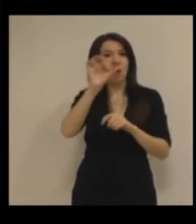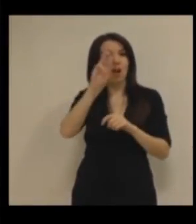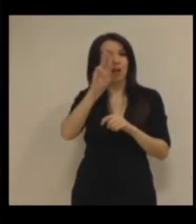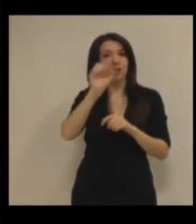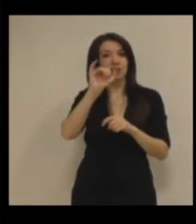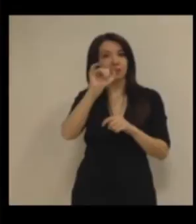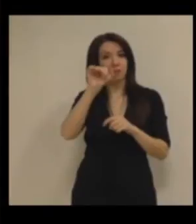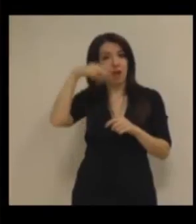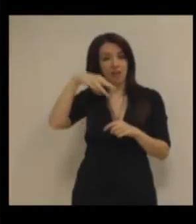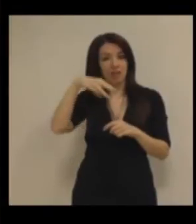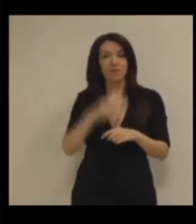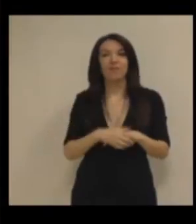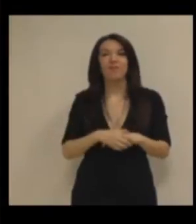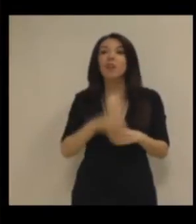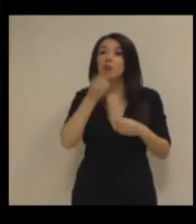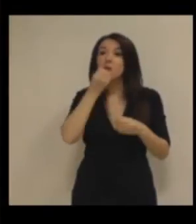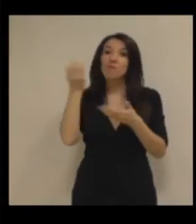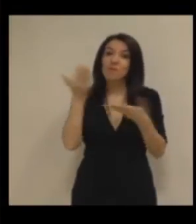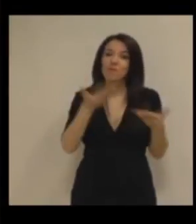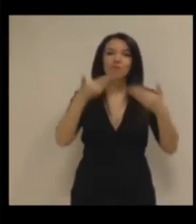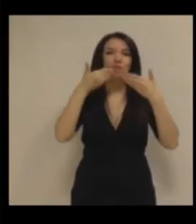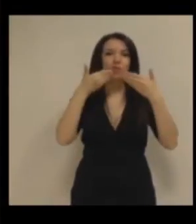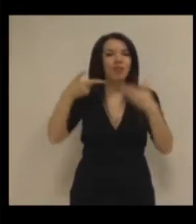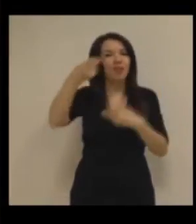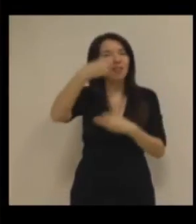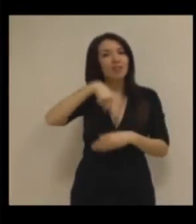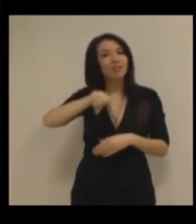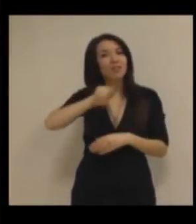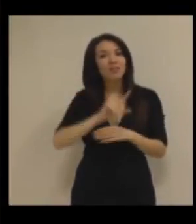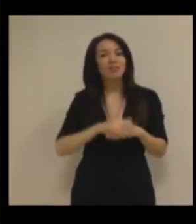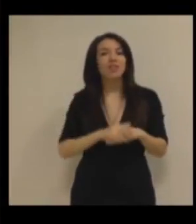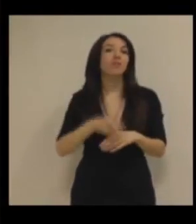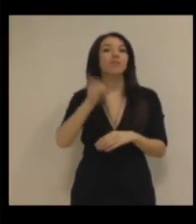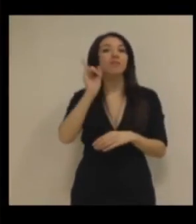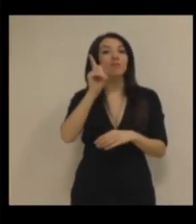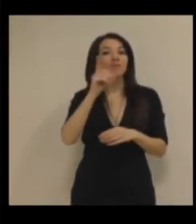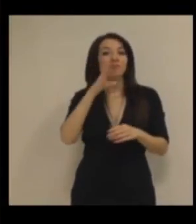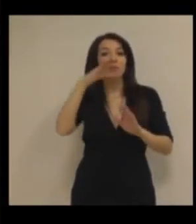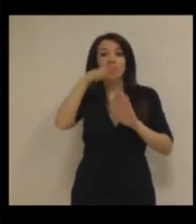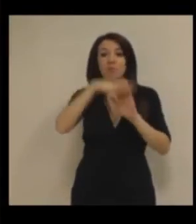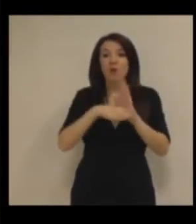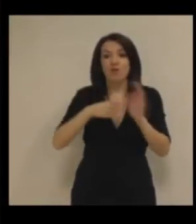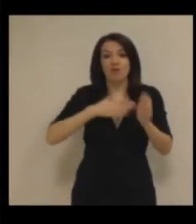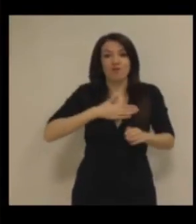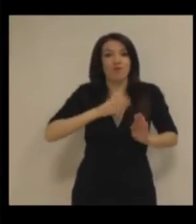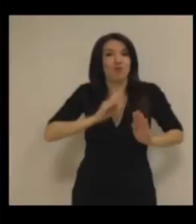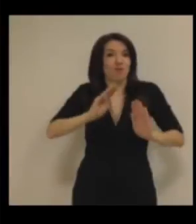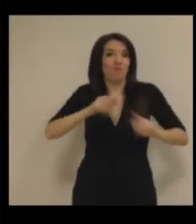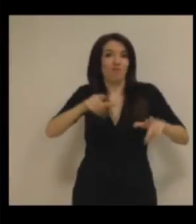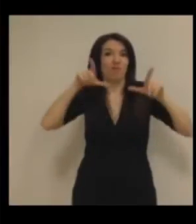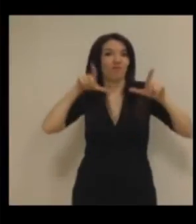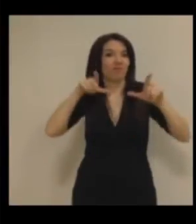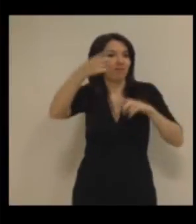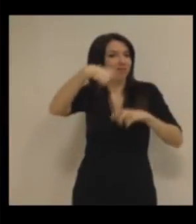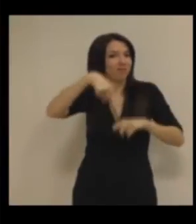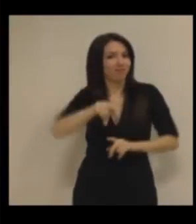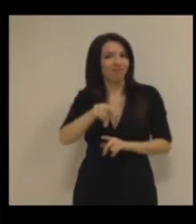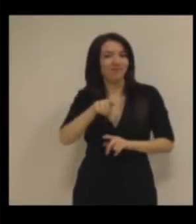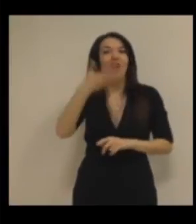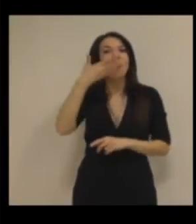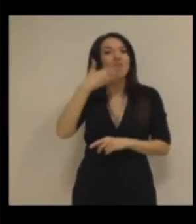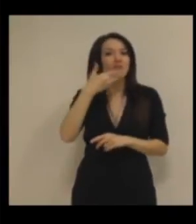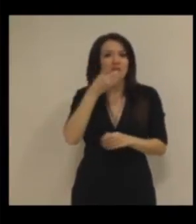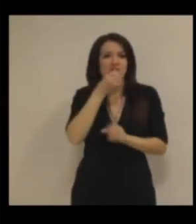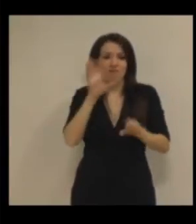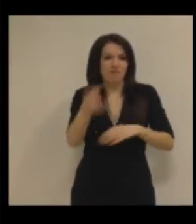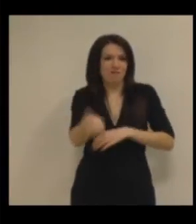Bienvenidos, muchas gracias a todos. Simplemente, como el proyecto es vuestro, el protagonismo es vuestro, conocéis mucho